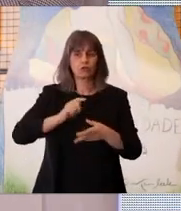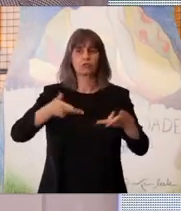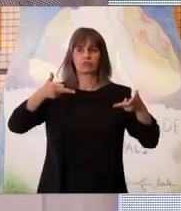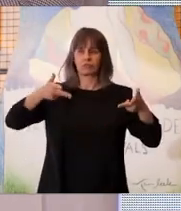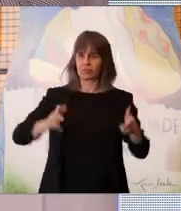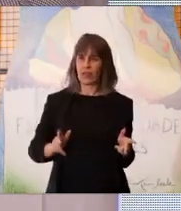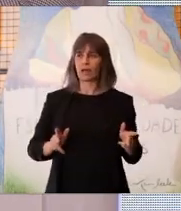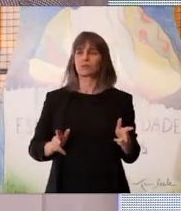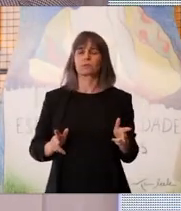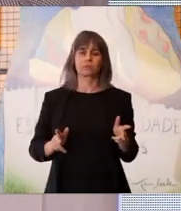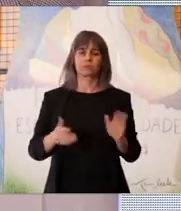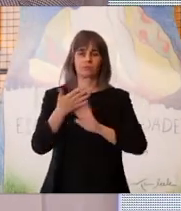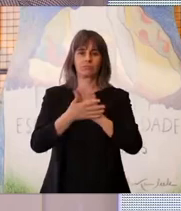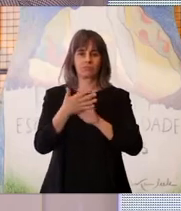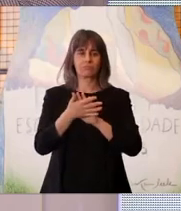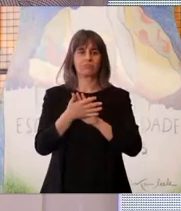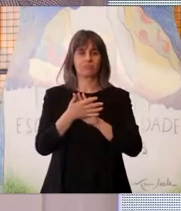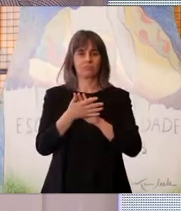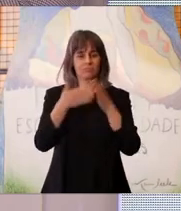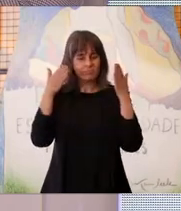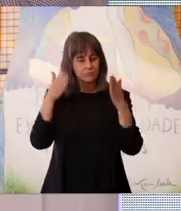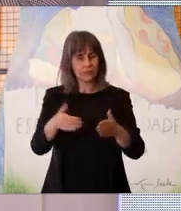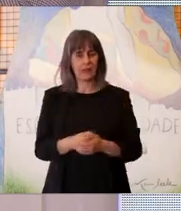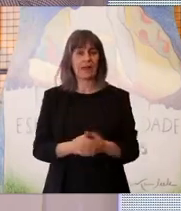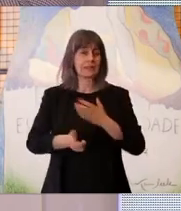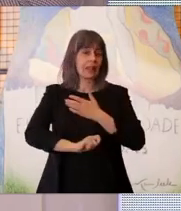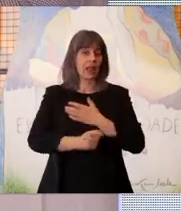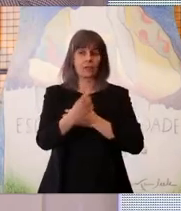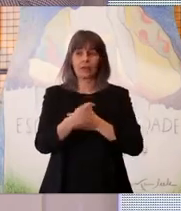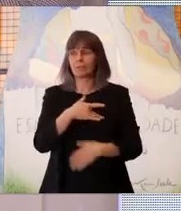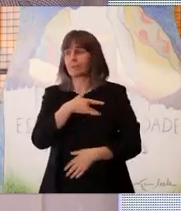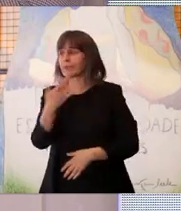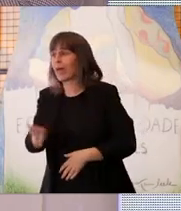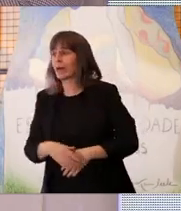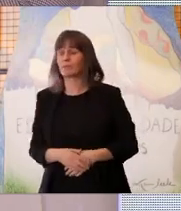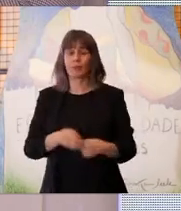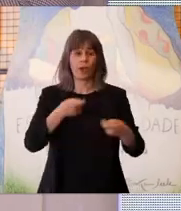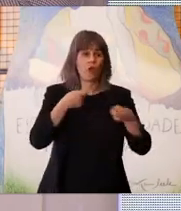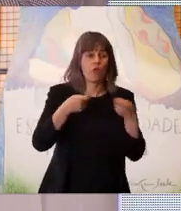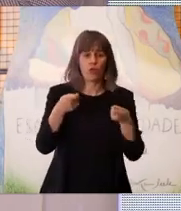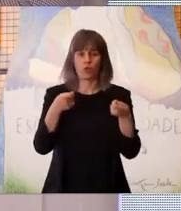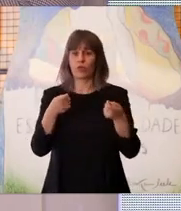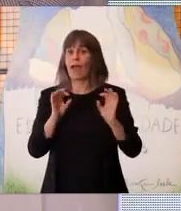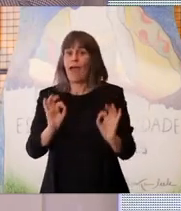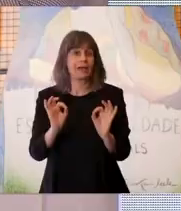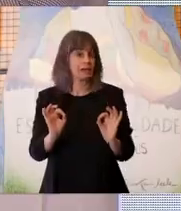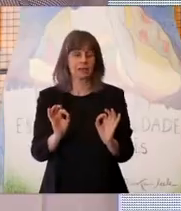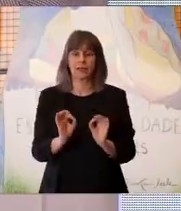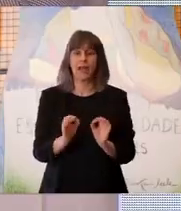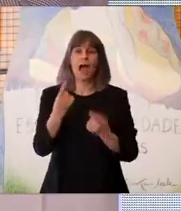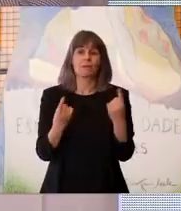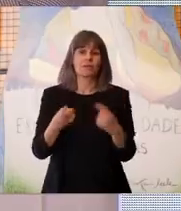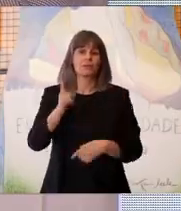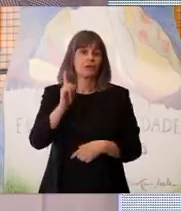de lo que de la estrategia implica Bueno pues sesiones negociaciones es así y a veces nos